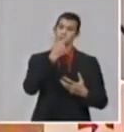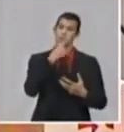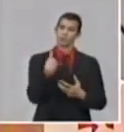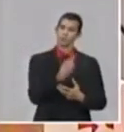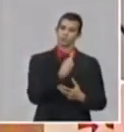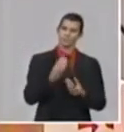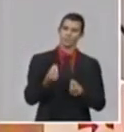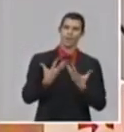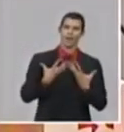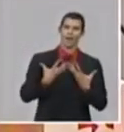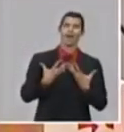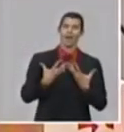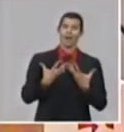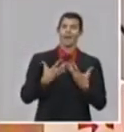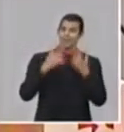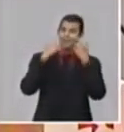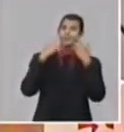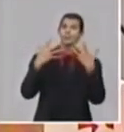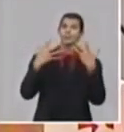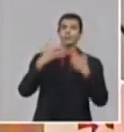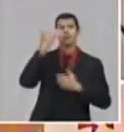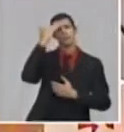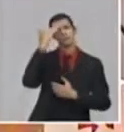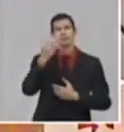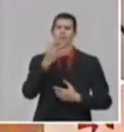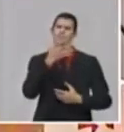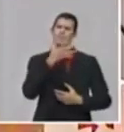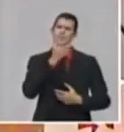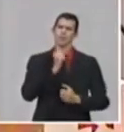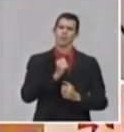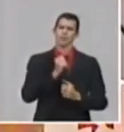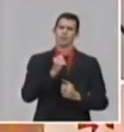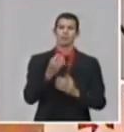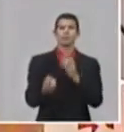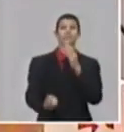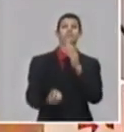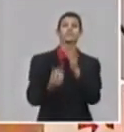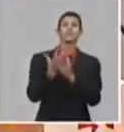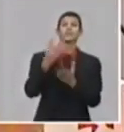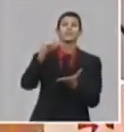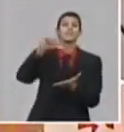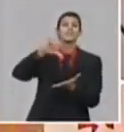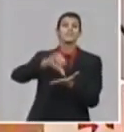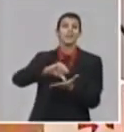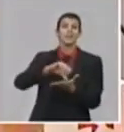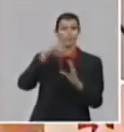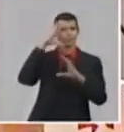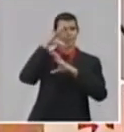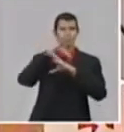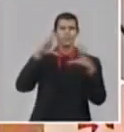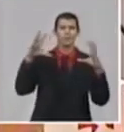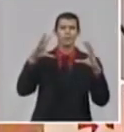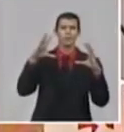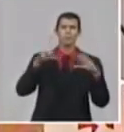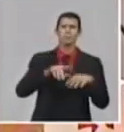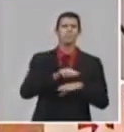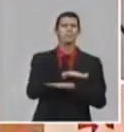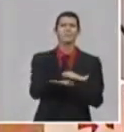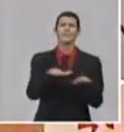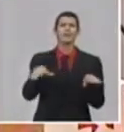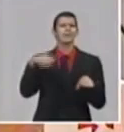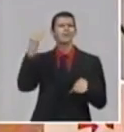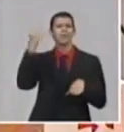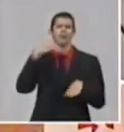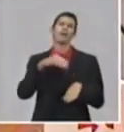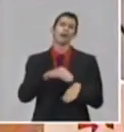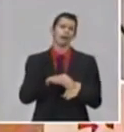aquella premonición de nuestro comandante en jefe cuando se inauguró el centro y nadie pensaba en esto, de que los interferones podían mezclarse.